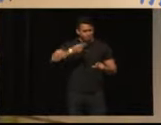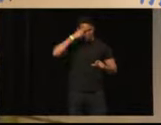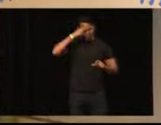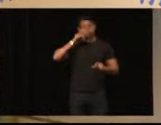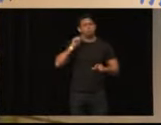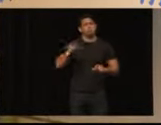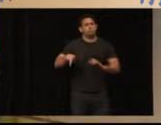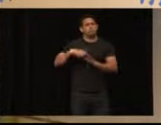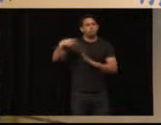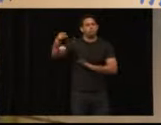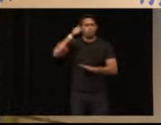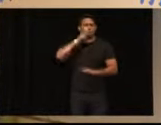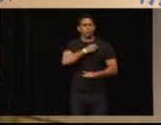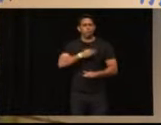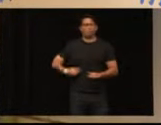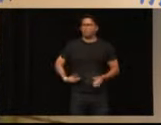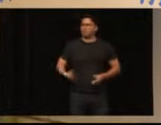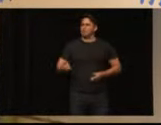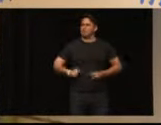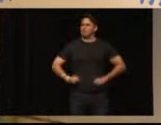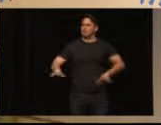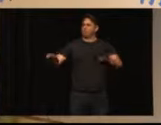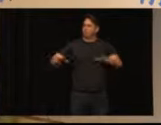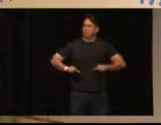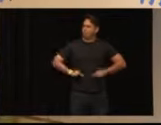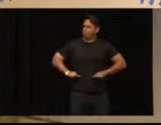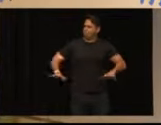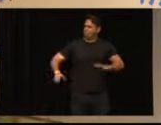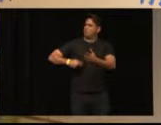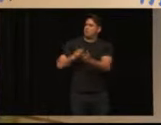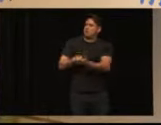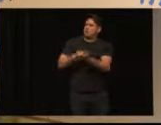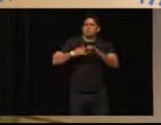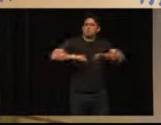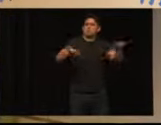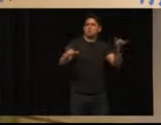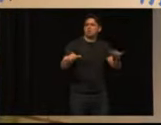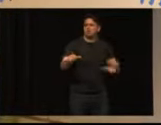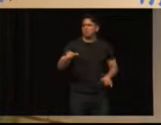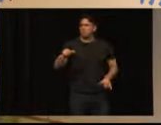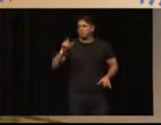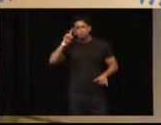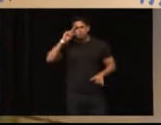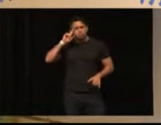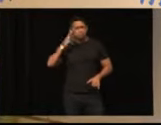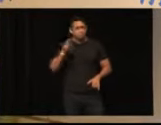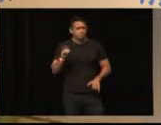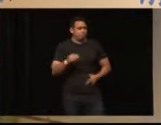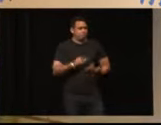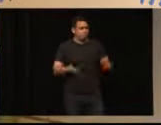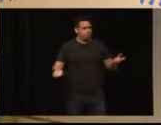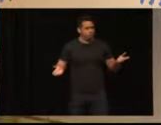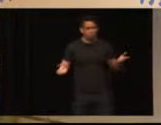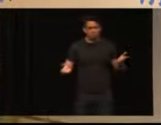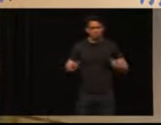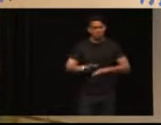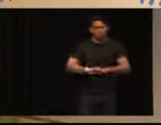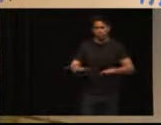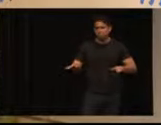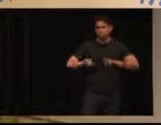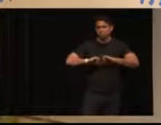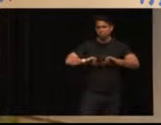Turismo de Sudáfrica, que dijo que gastaron mucho para pagar un comercial de 30 días. Y paró